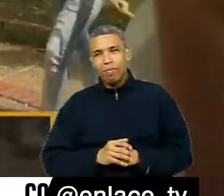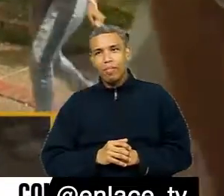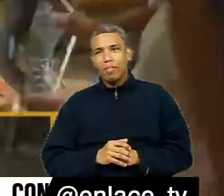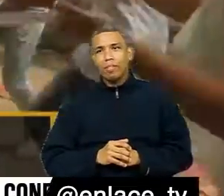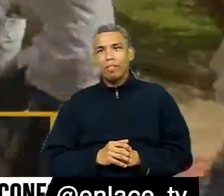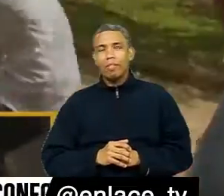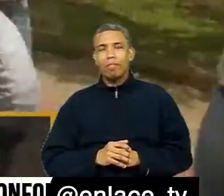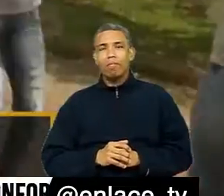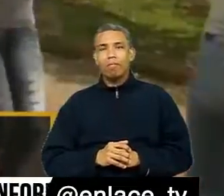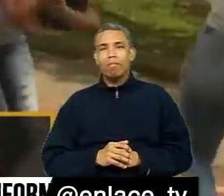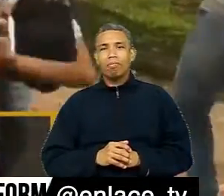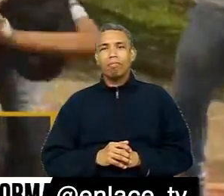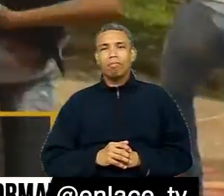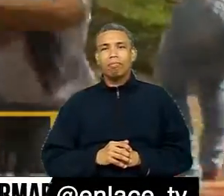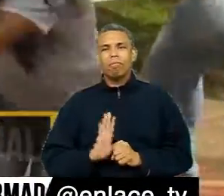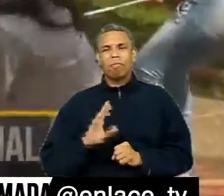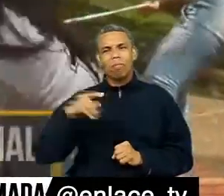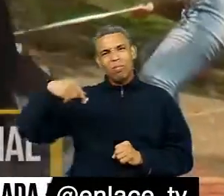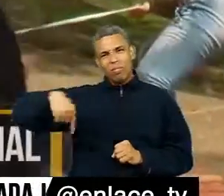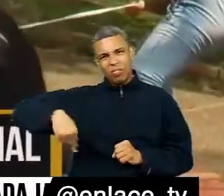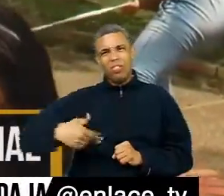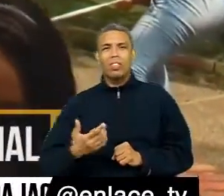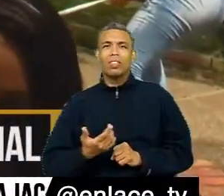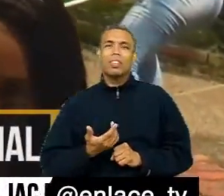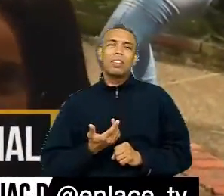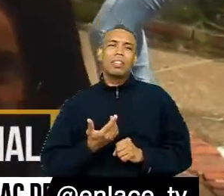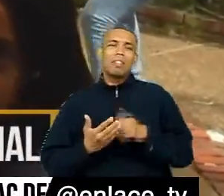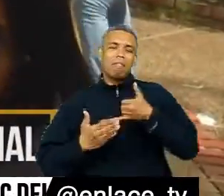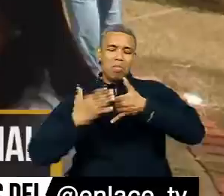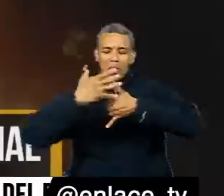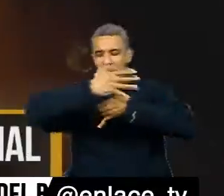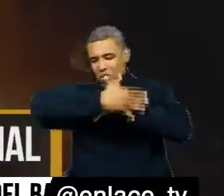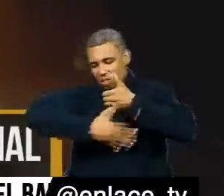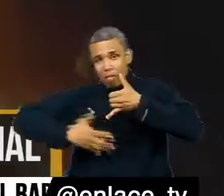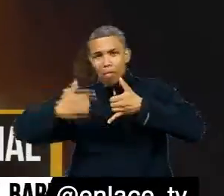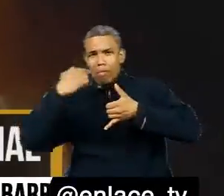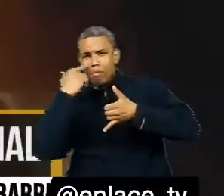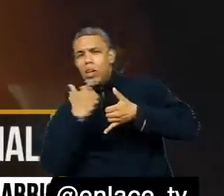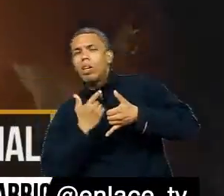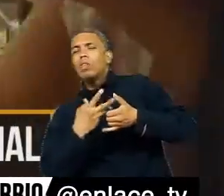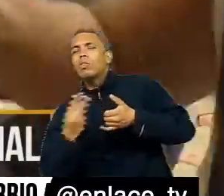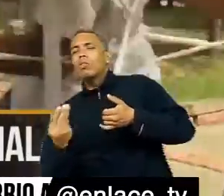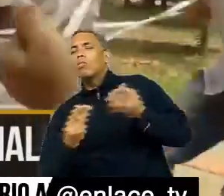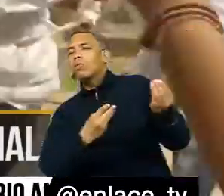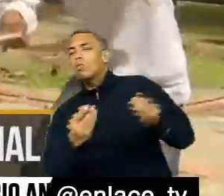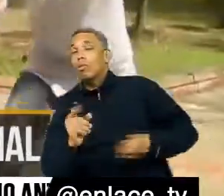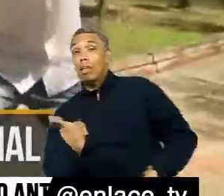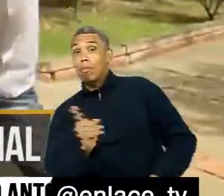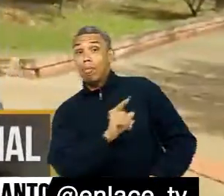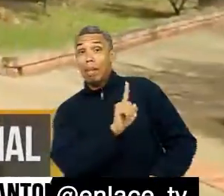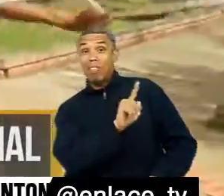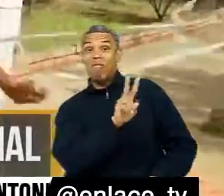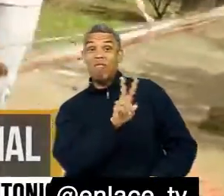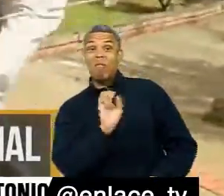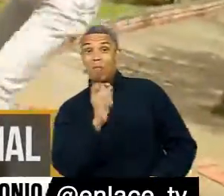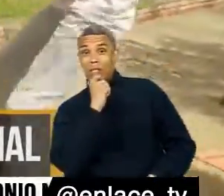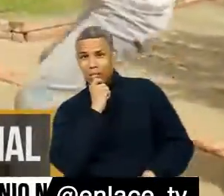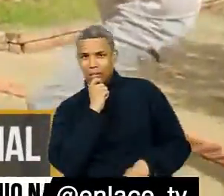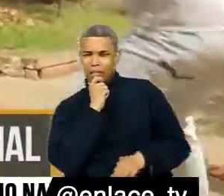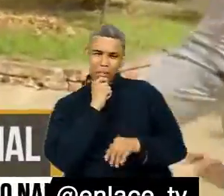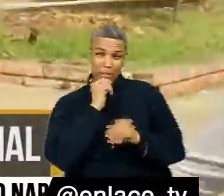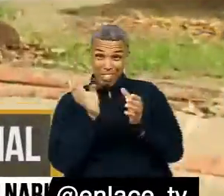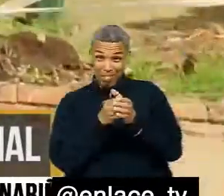de competir con más de 120 propuestas de todo el país. Mochila Teatral logró uno de los 20 cupos a nivel nacional que participará